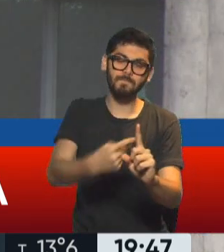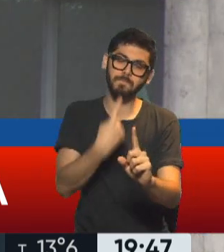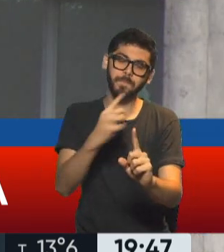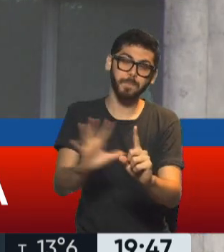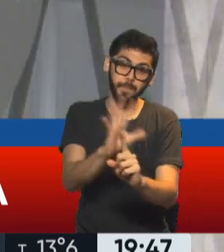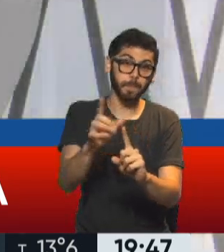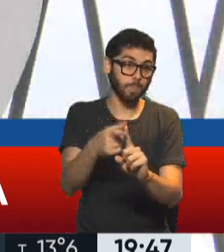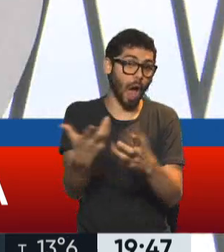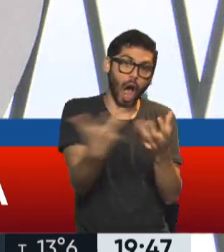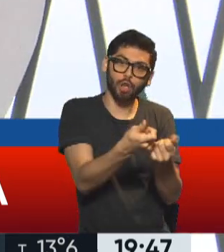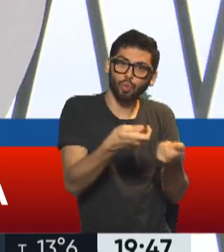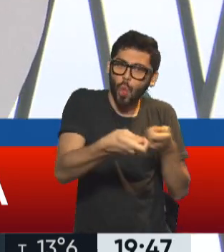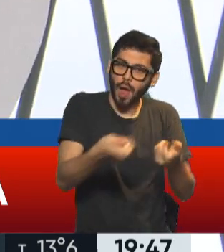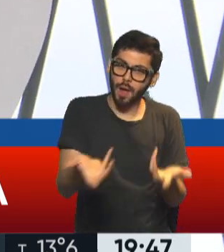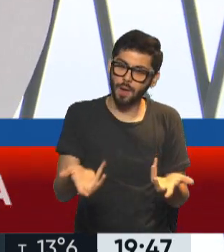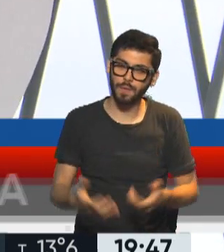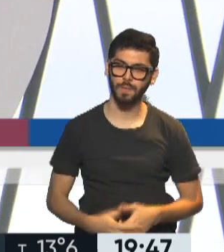del genocidio.